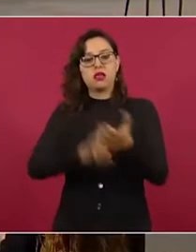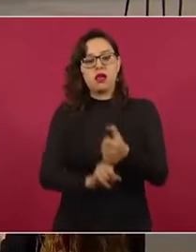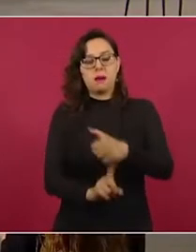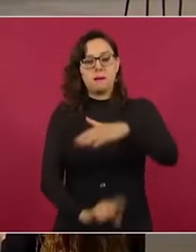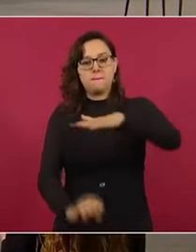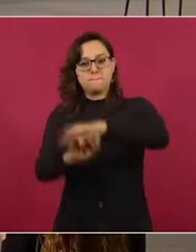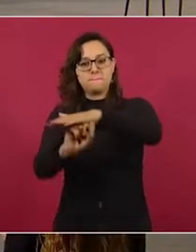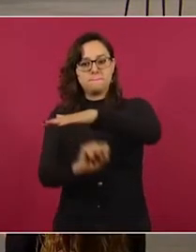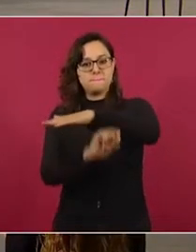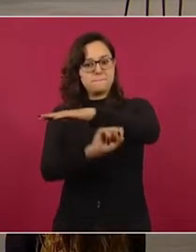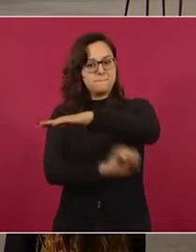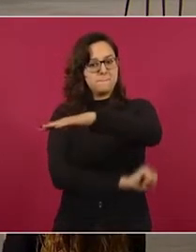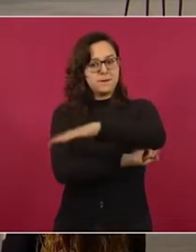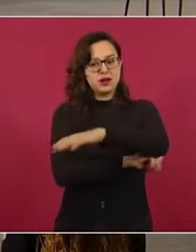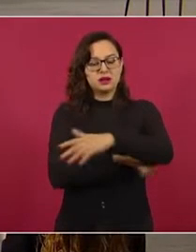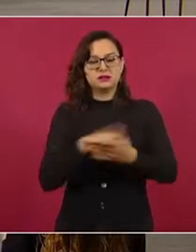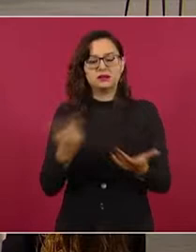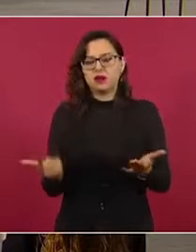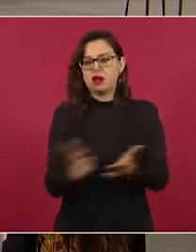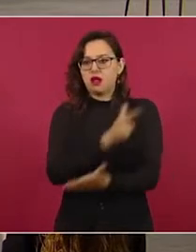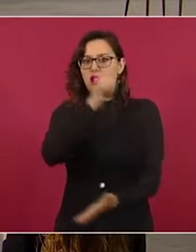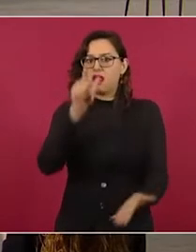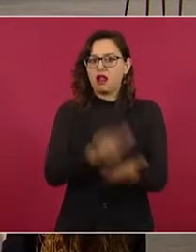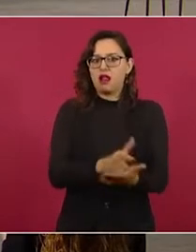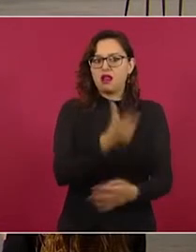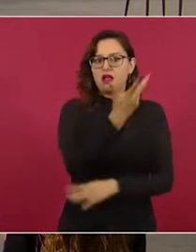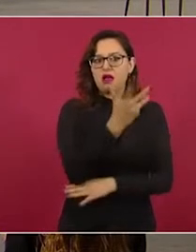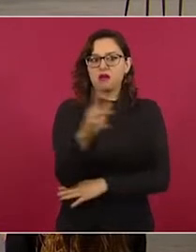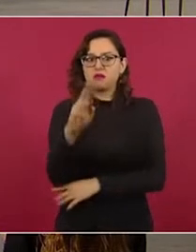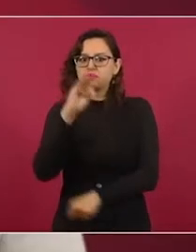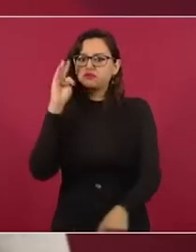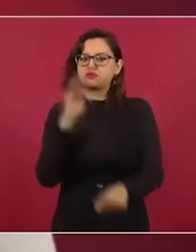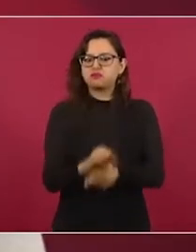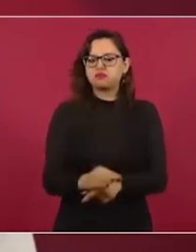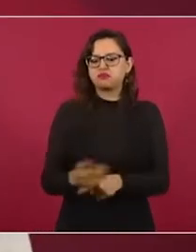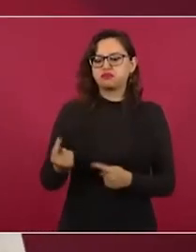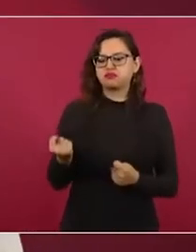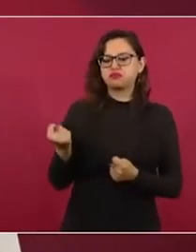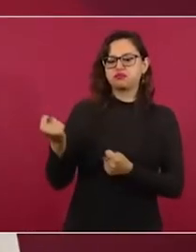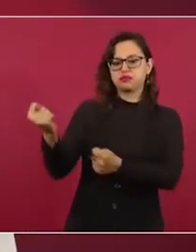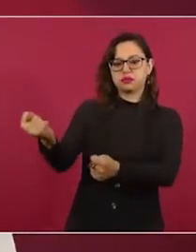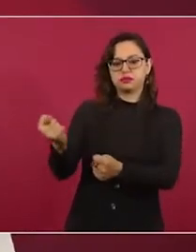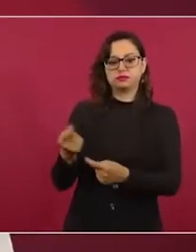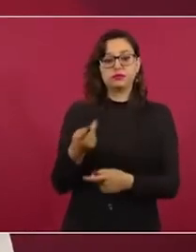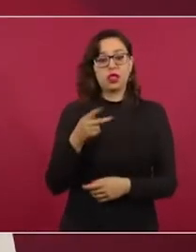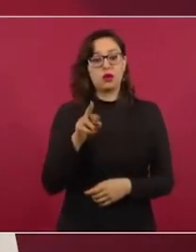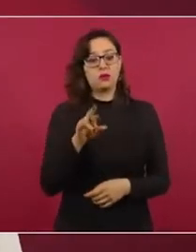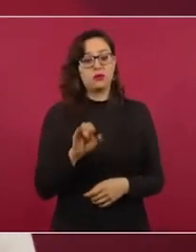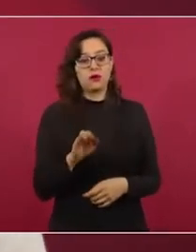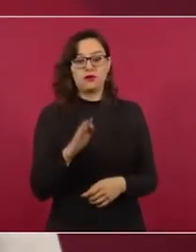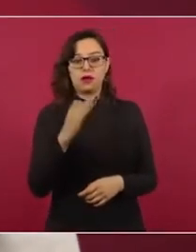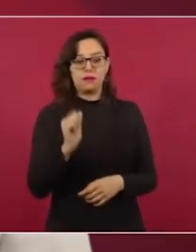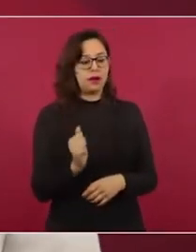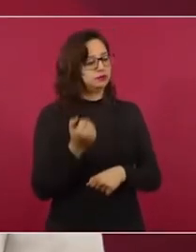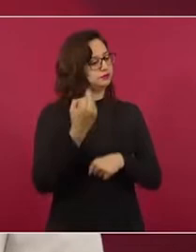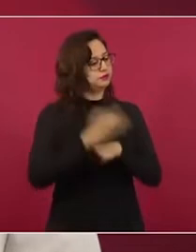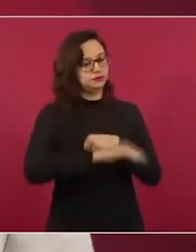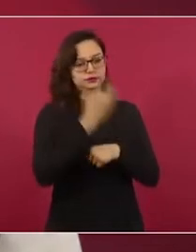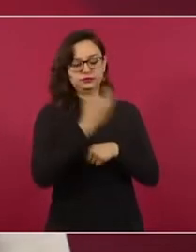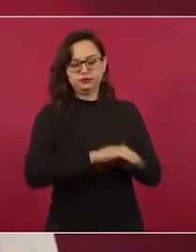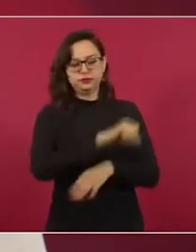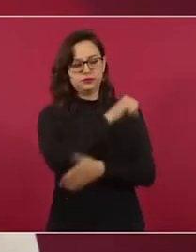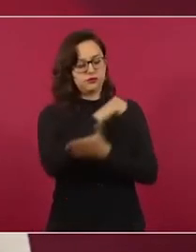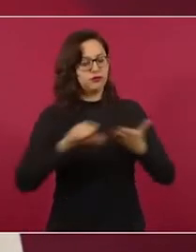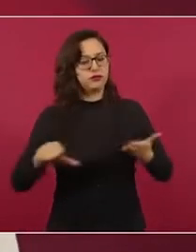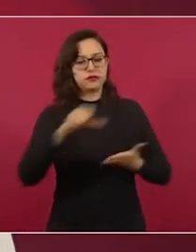entre otras violaciones a las leyes ambientales. La Profepa impuso una clausura temporal a las obras del